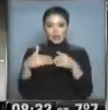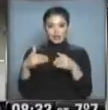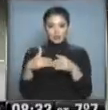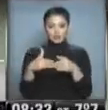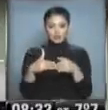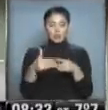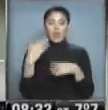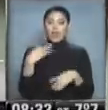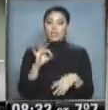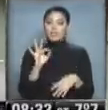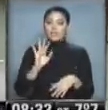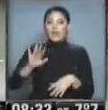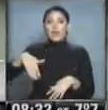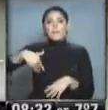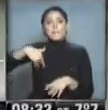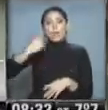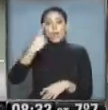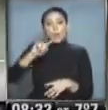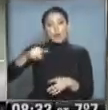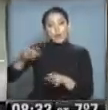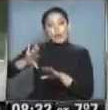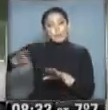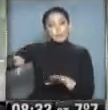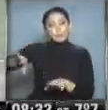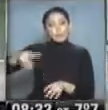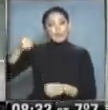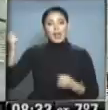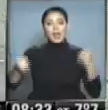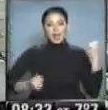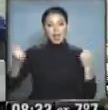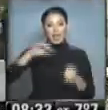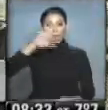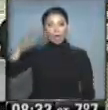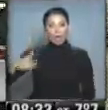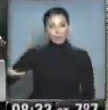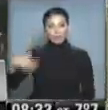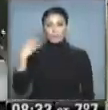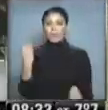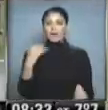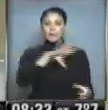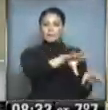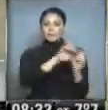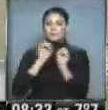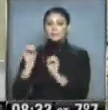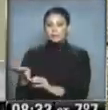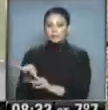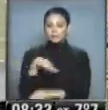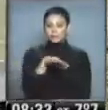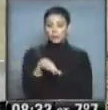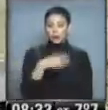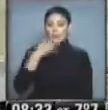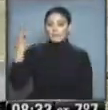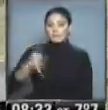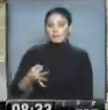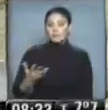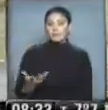que apostarse a más de una cuadra varias camionetas de desalojo en este lugar. Lo cierto